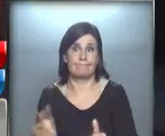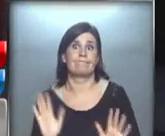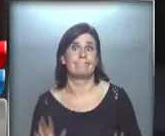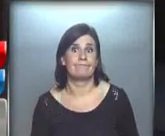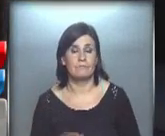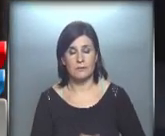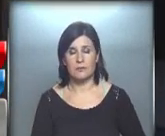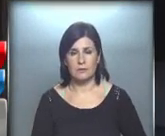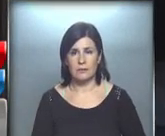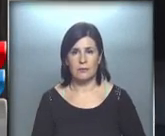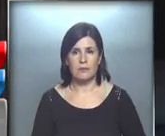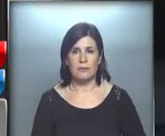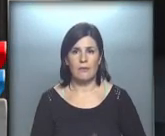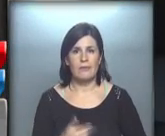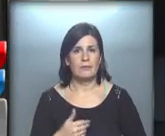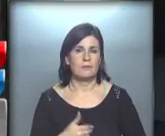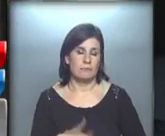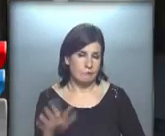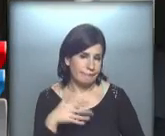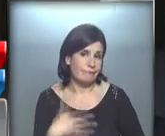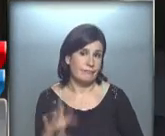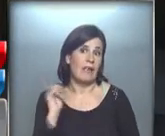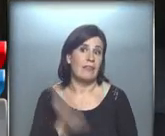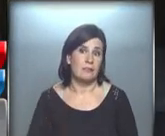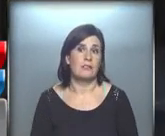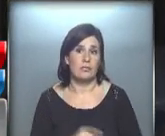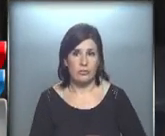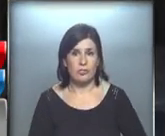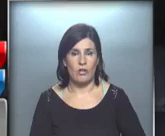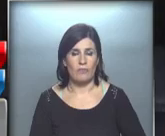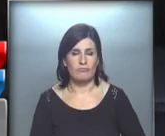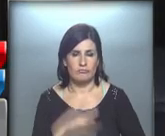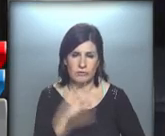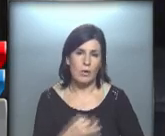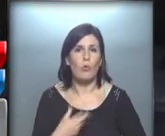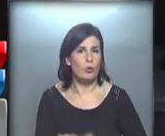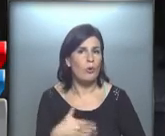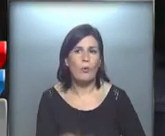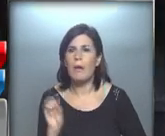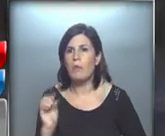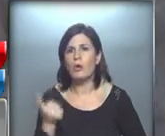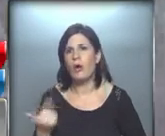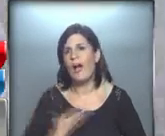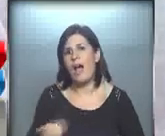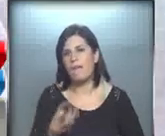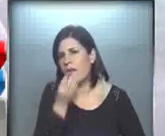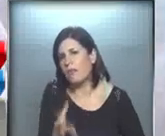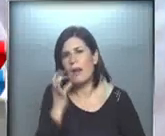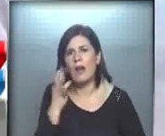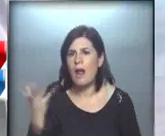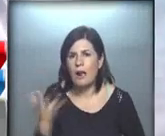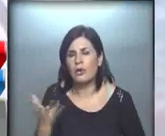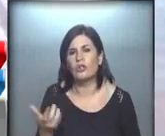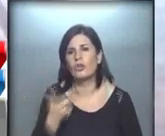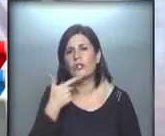definirá en los próximos días. Seguramente vamos a conocer alguna declaración seguramente en los próximos minutos y horas de Sabella,